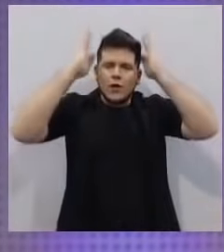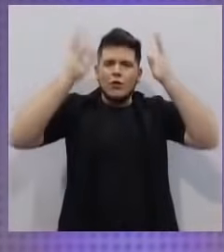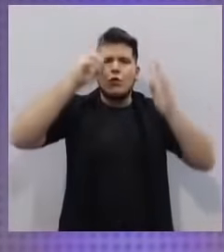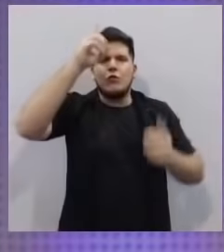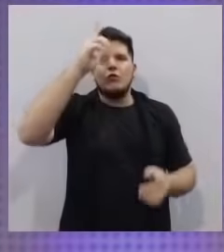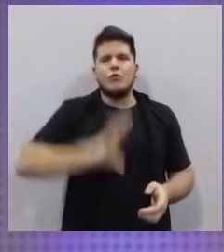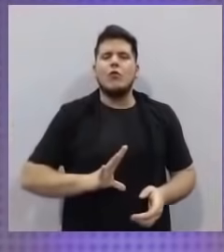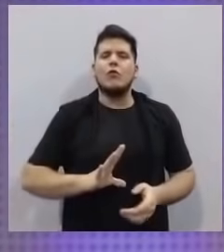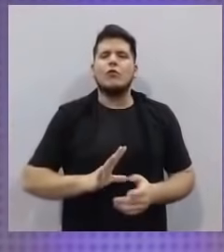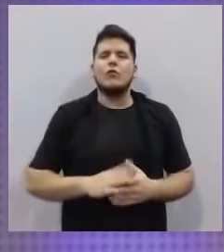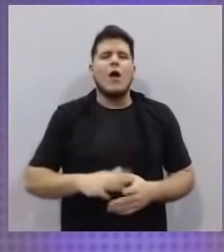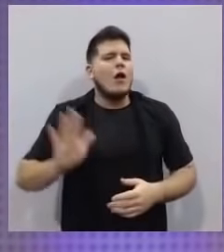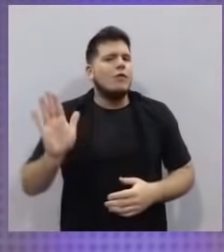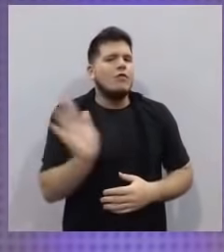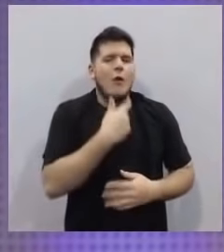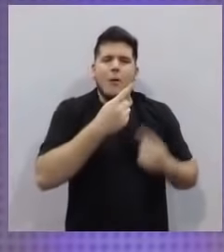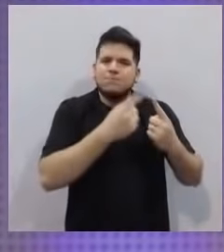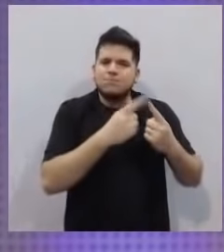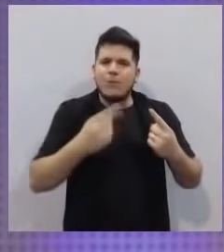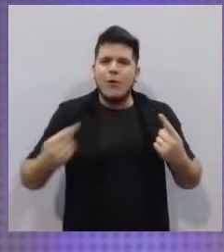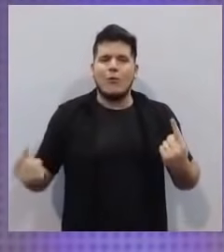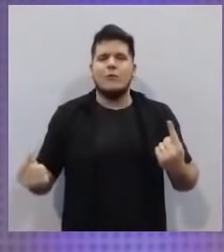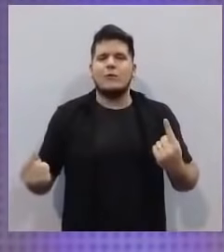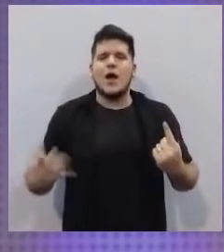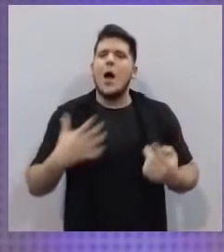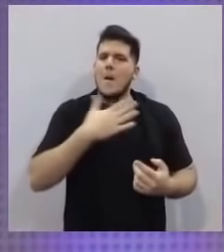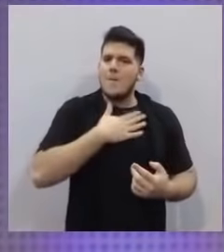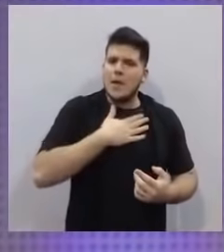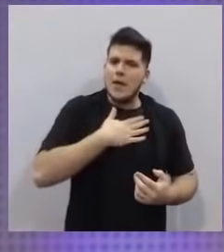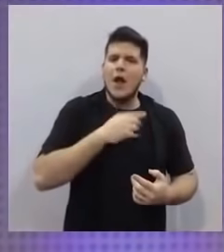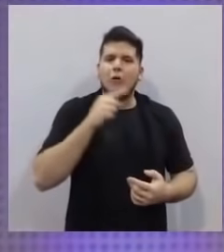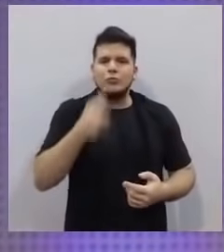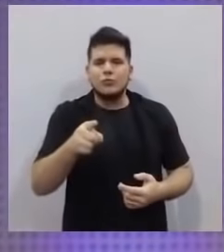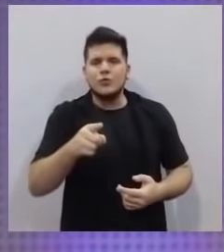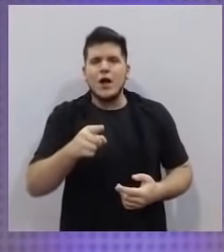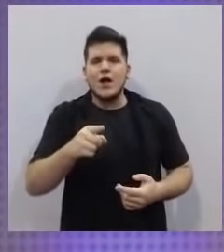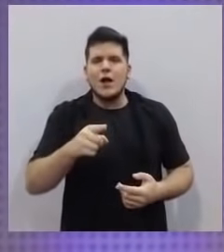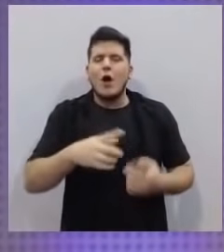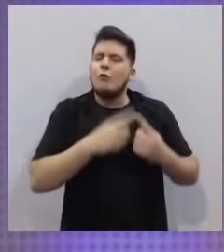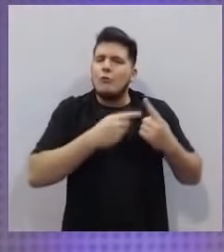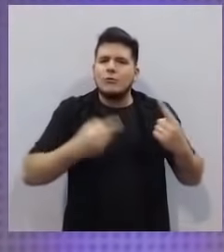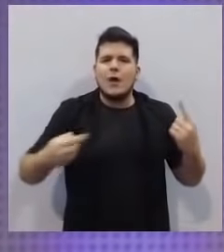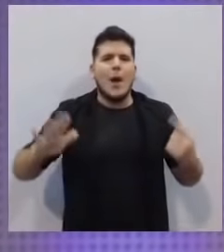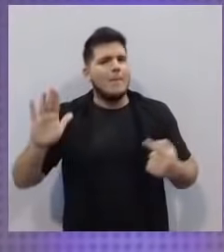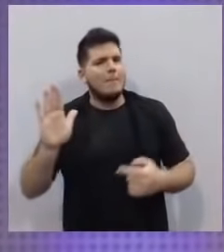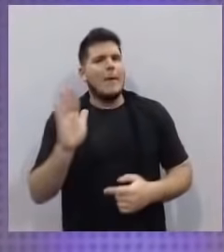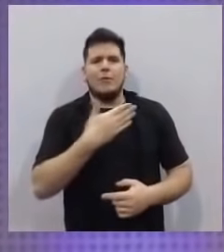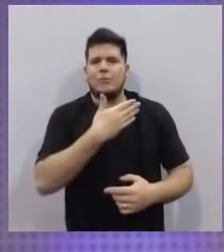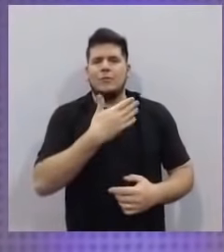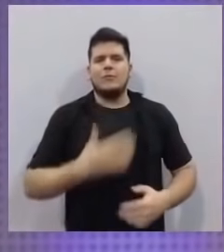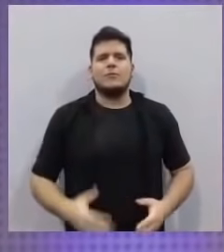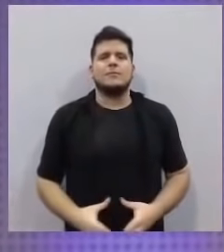dije que en el reino todo te pertenece que lo disfrutes que nada te